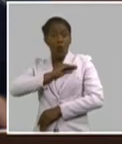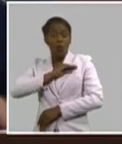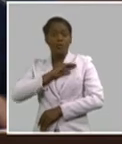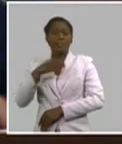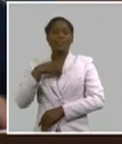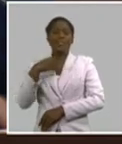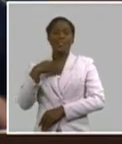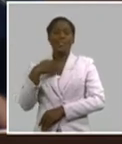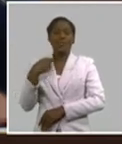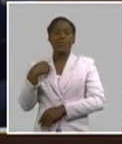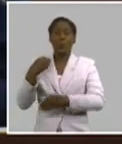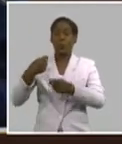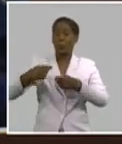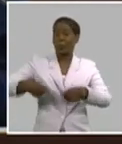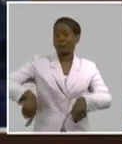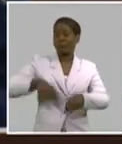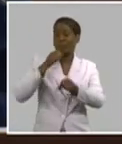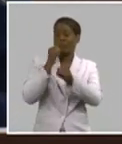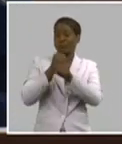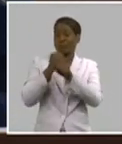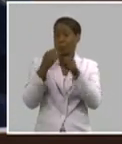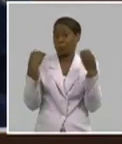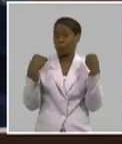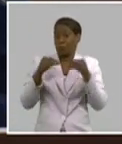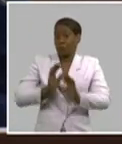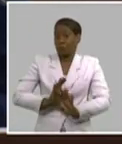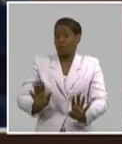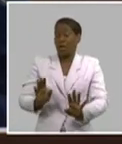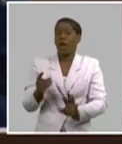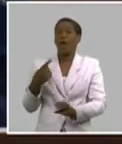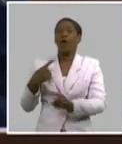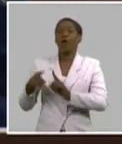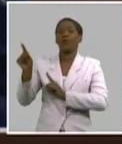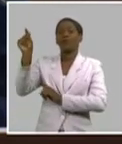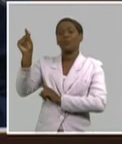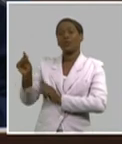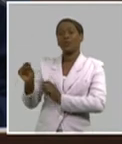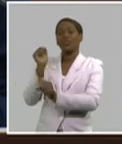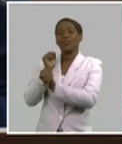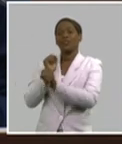lo contrario, nos estamos dejando derrotar por el